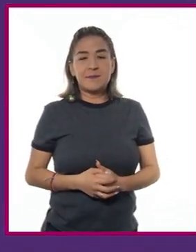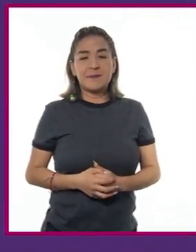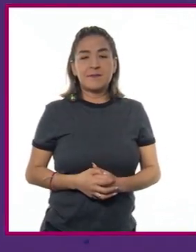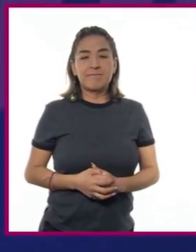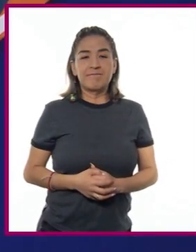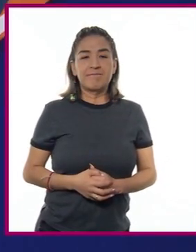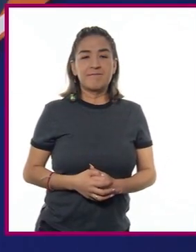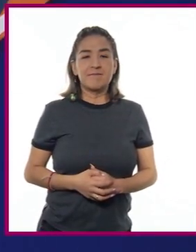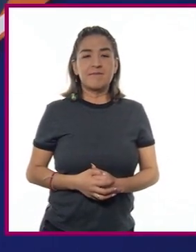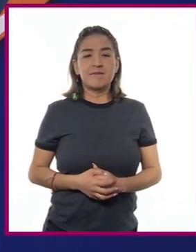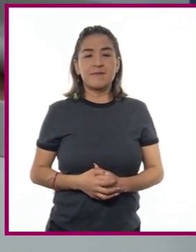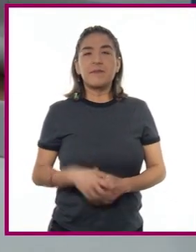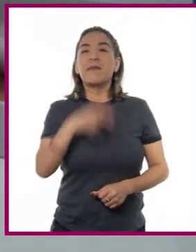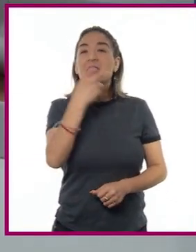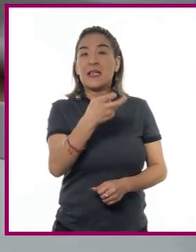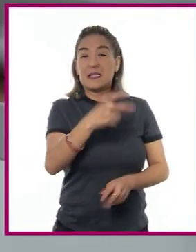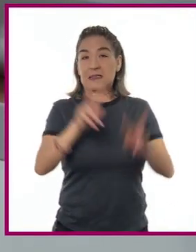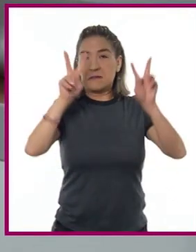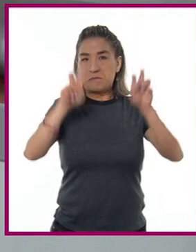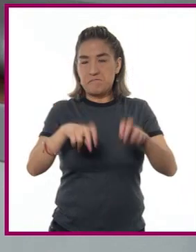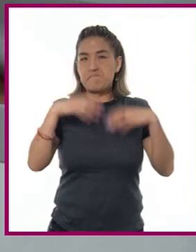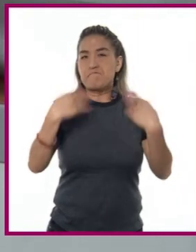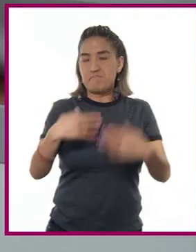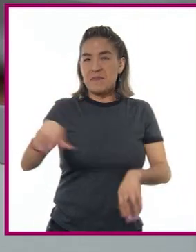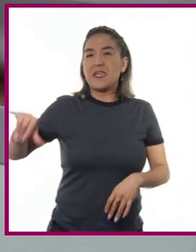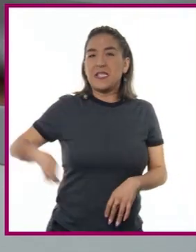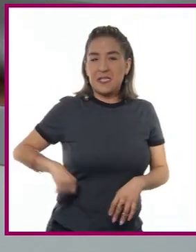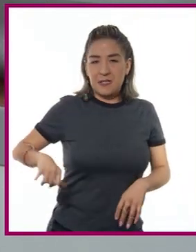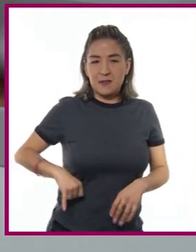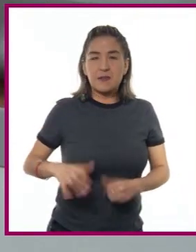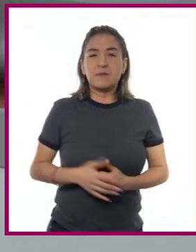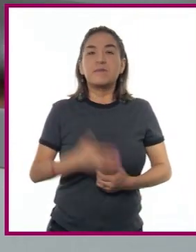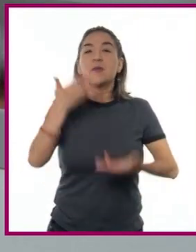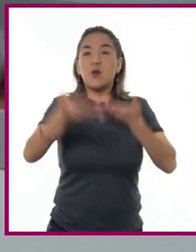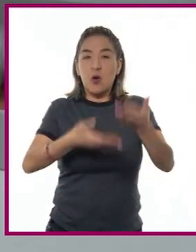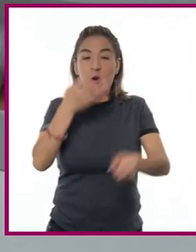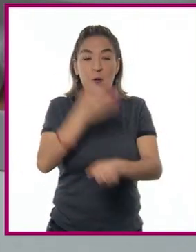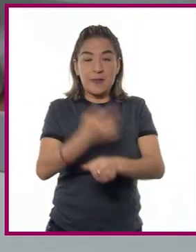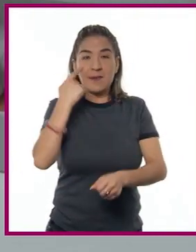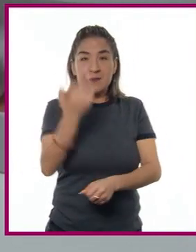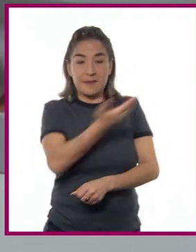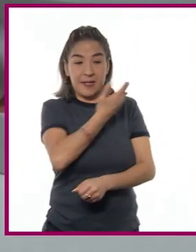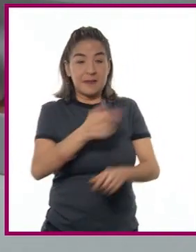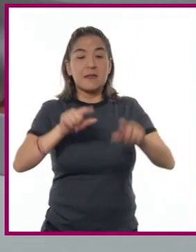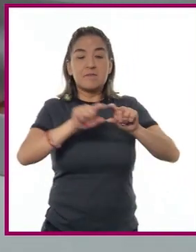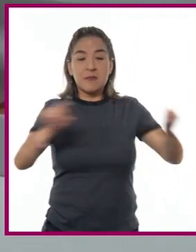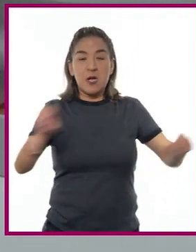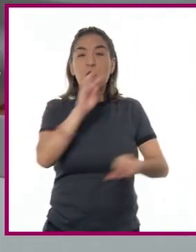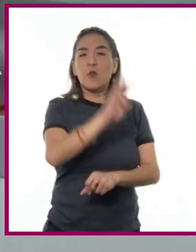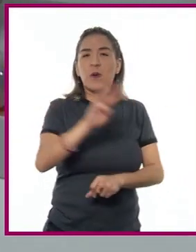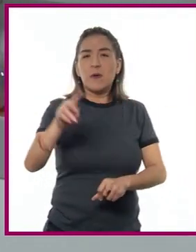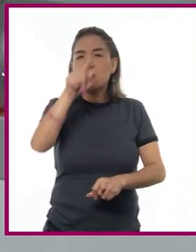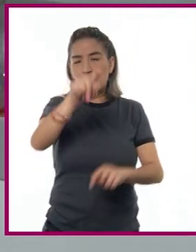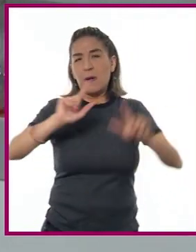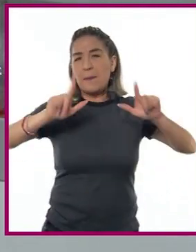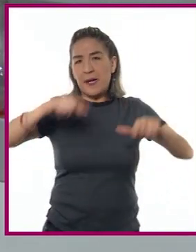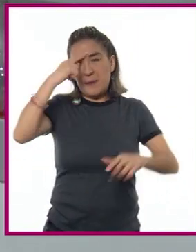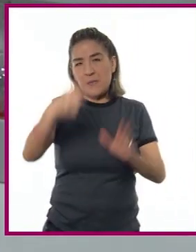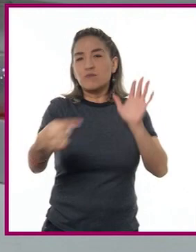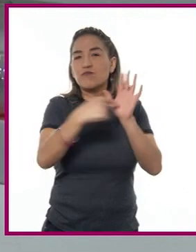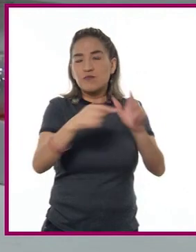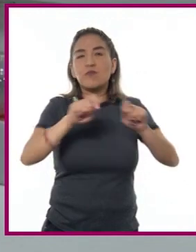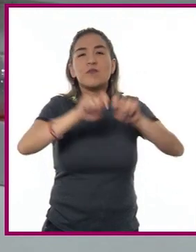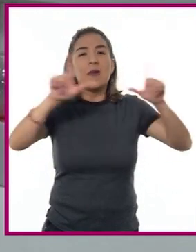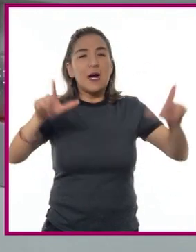frecuencia. Este es un tema muy interesante. Les compartimos la siguiente dirección electrónica para que indaguen más acerca de